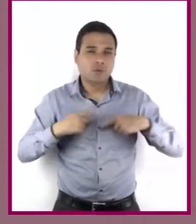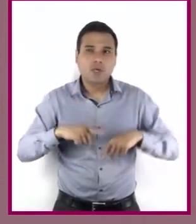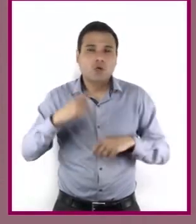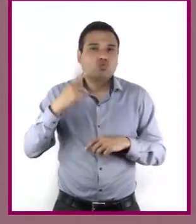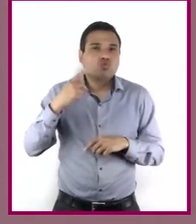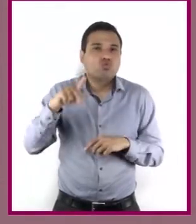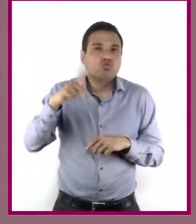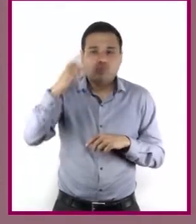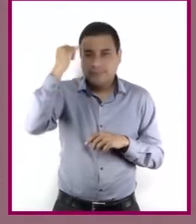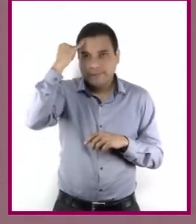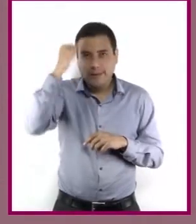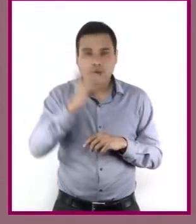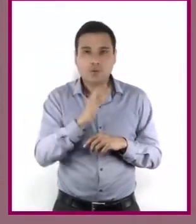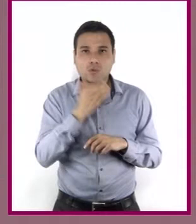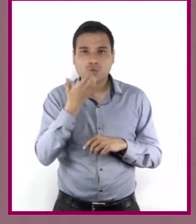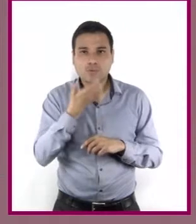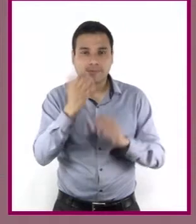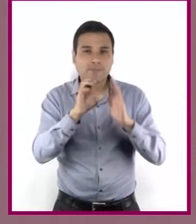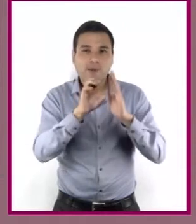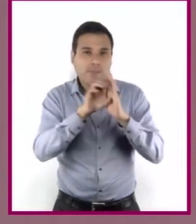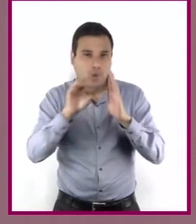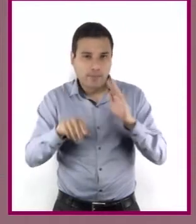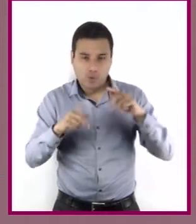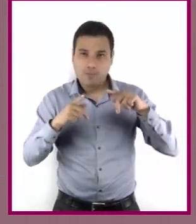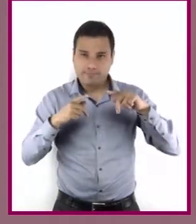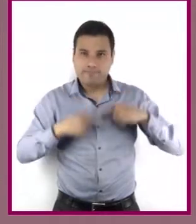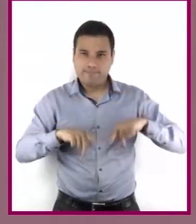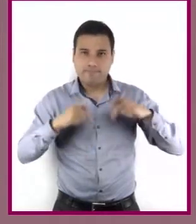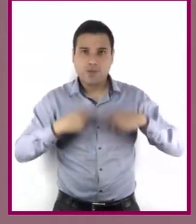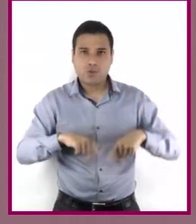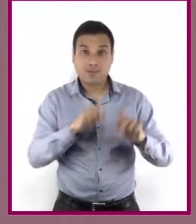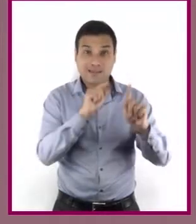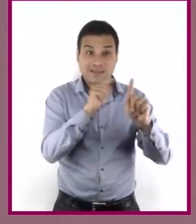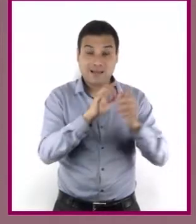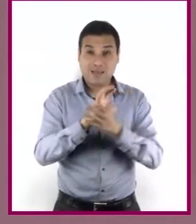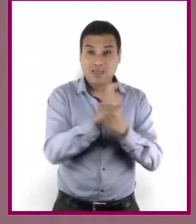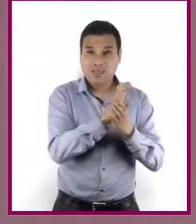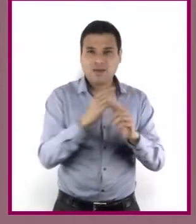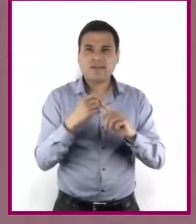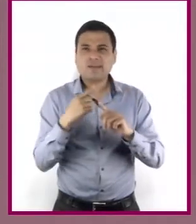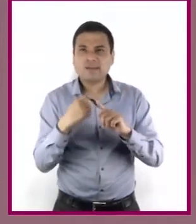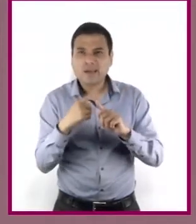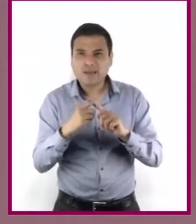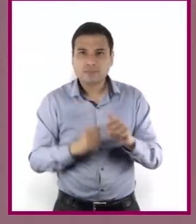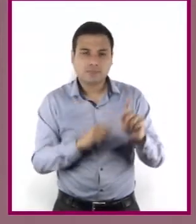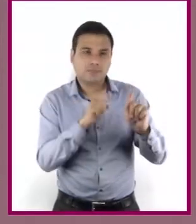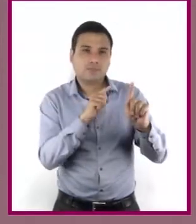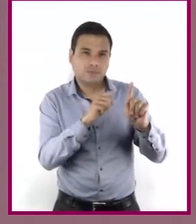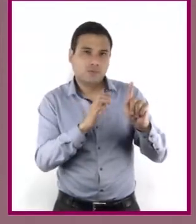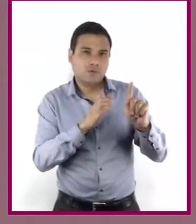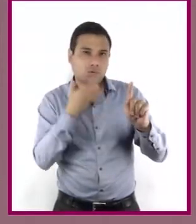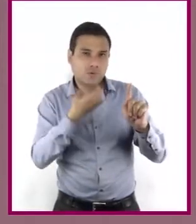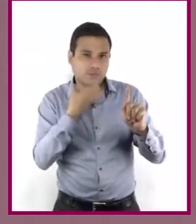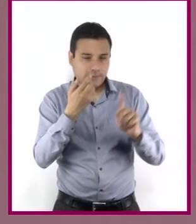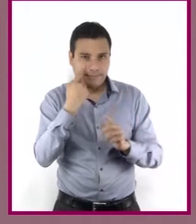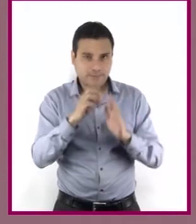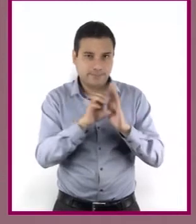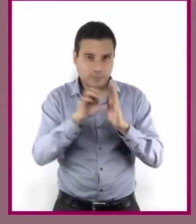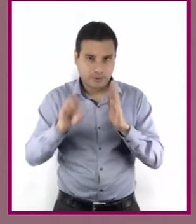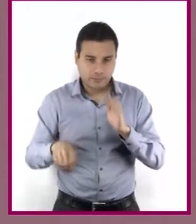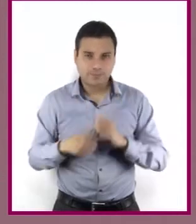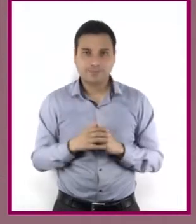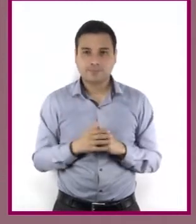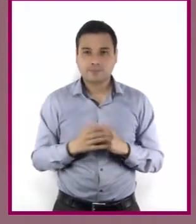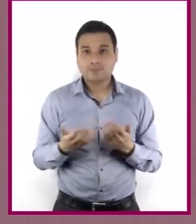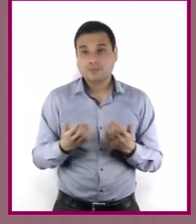prejuicios. Las personas que se encuentran en situación de vulnerabilidad o desventaja son quienes las padecen en mayor medida. Algunos ejemplos de discriminación